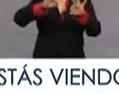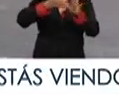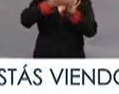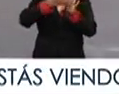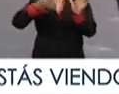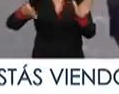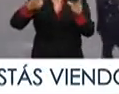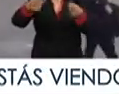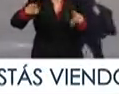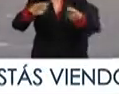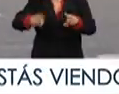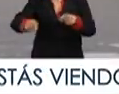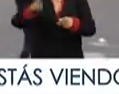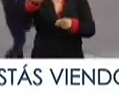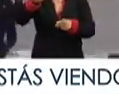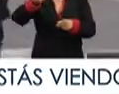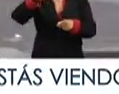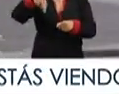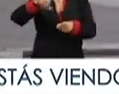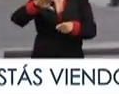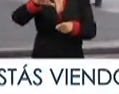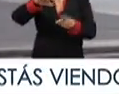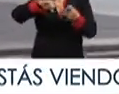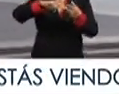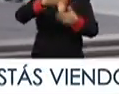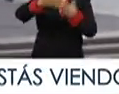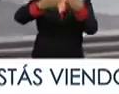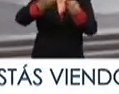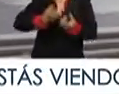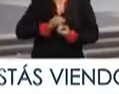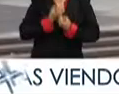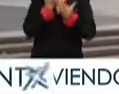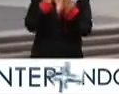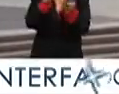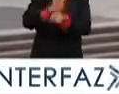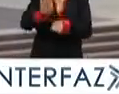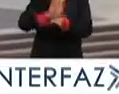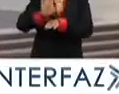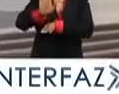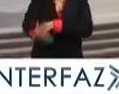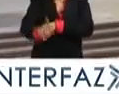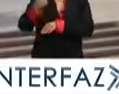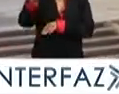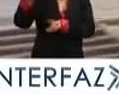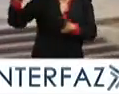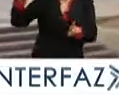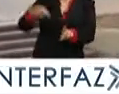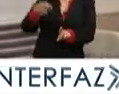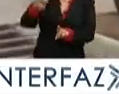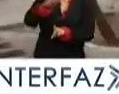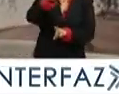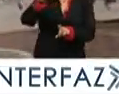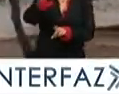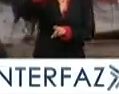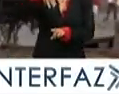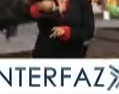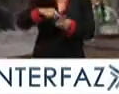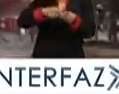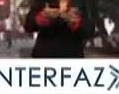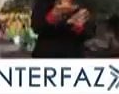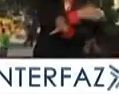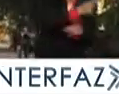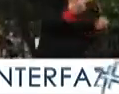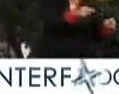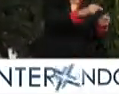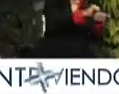momentos de la música vernácula, el origen de muchas expresiones brasileñas, entre ellos precisamente la samba. Es el origen